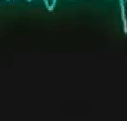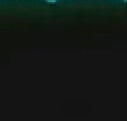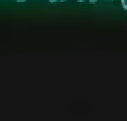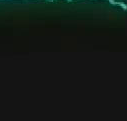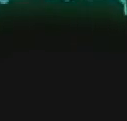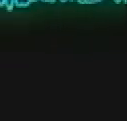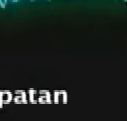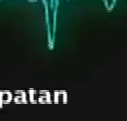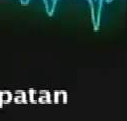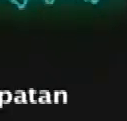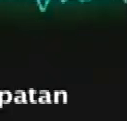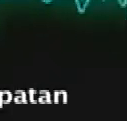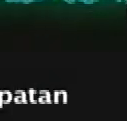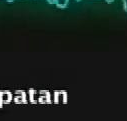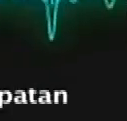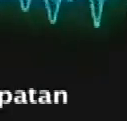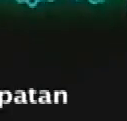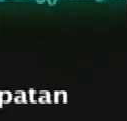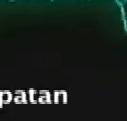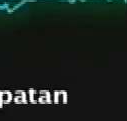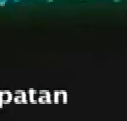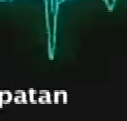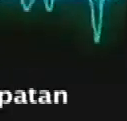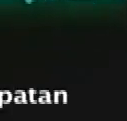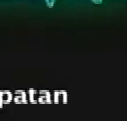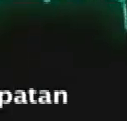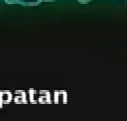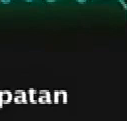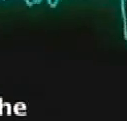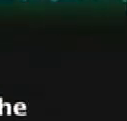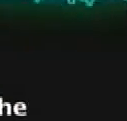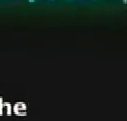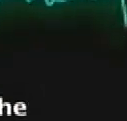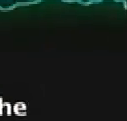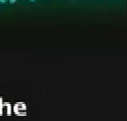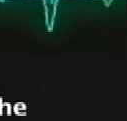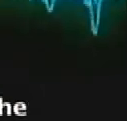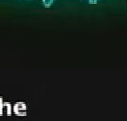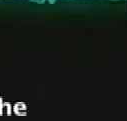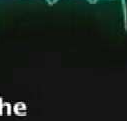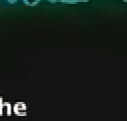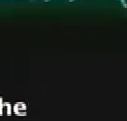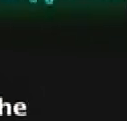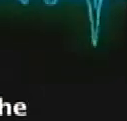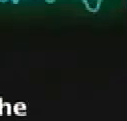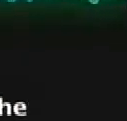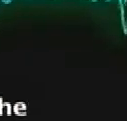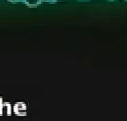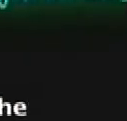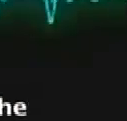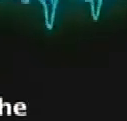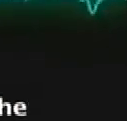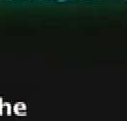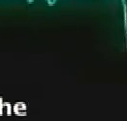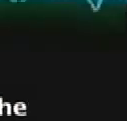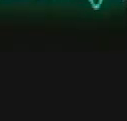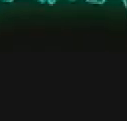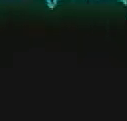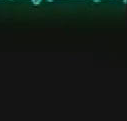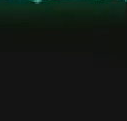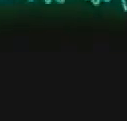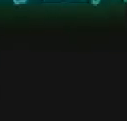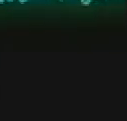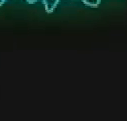cuál es. Conecten. Esperan que se apague la luz. Lo empatan con tape. Lo dejan así. El GPS tiene un